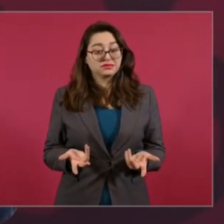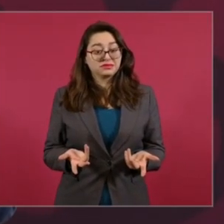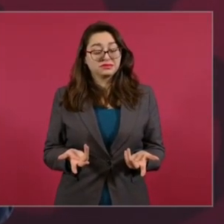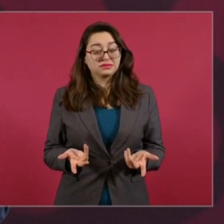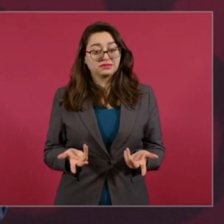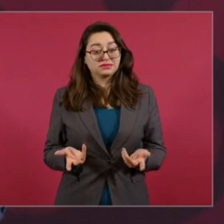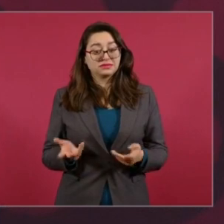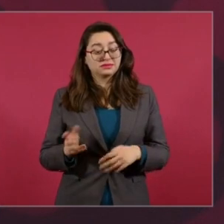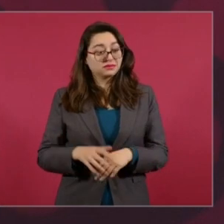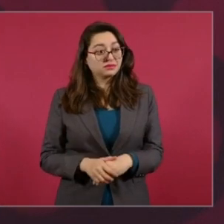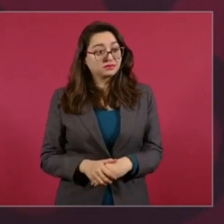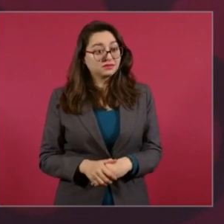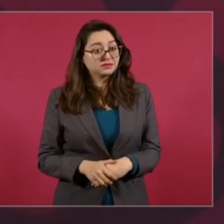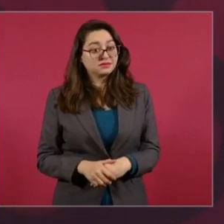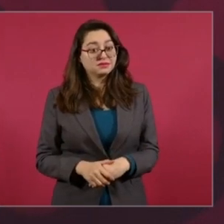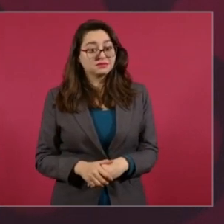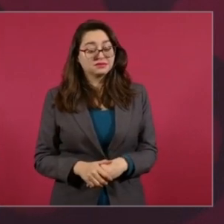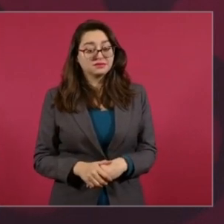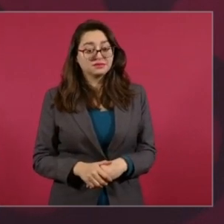Houston